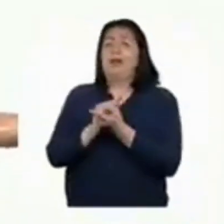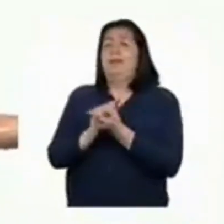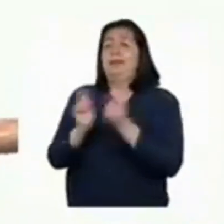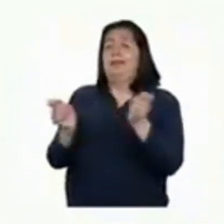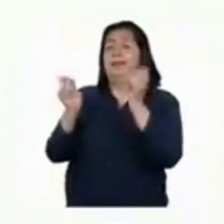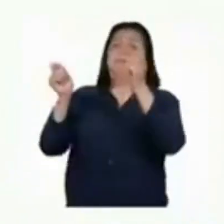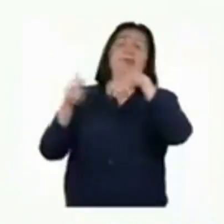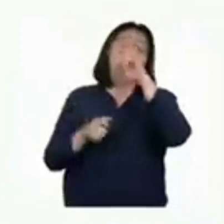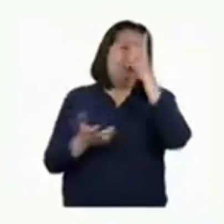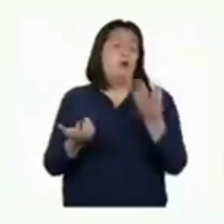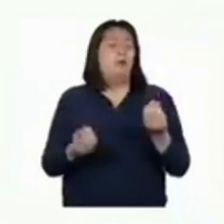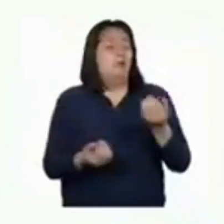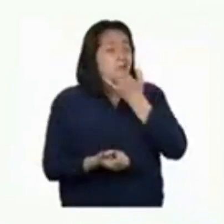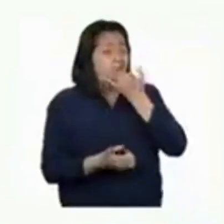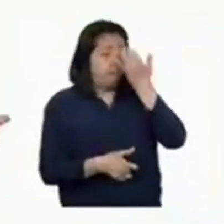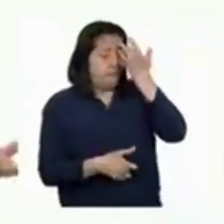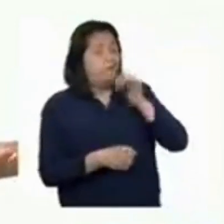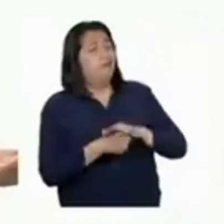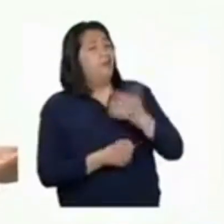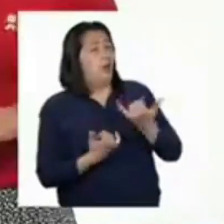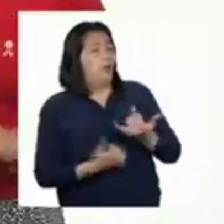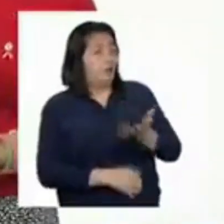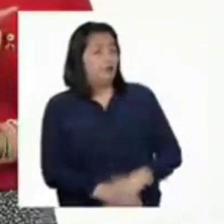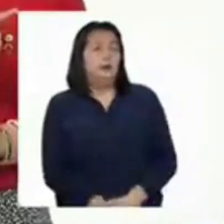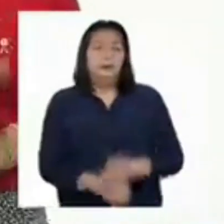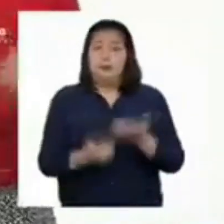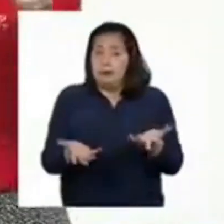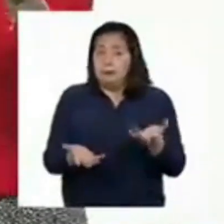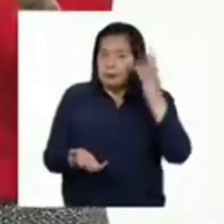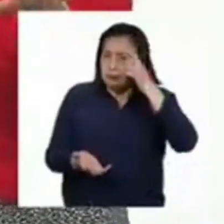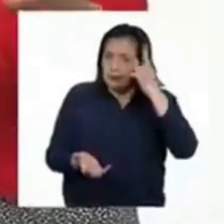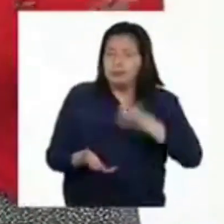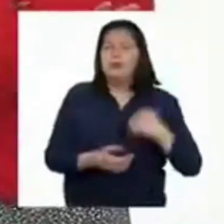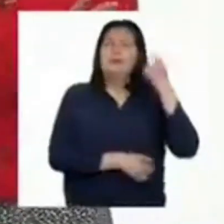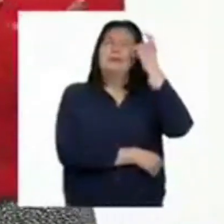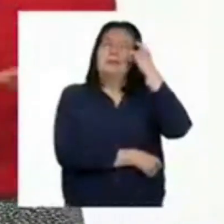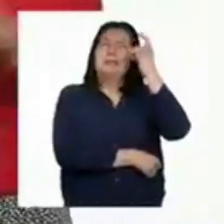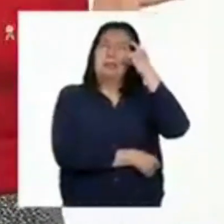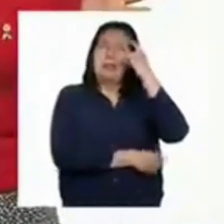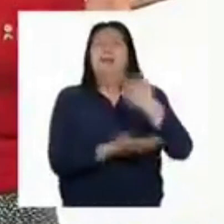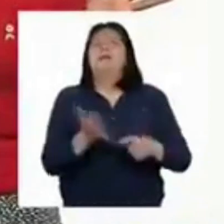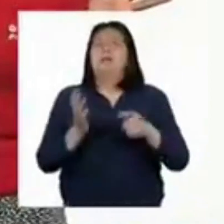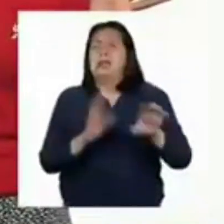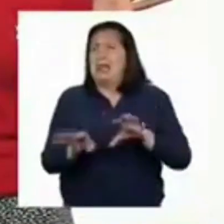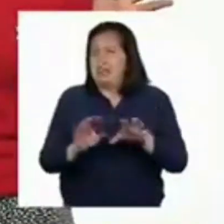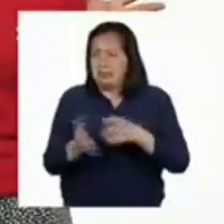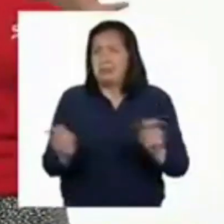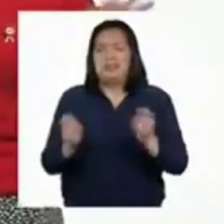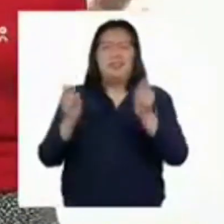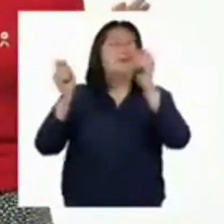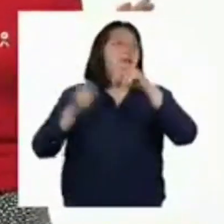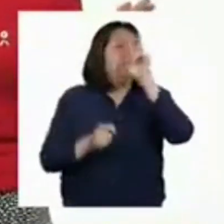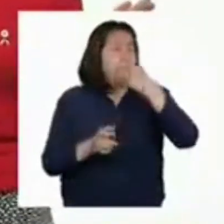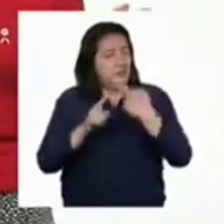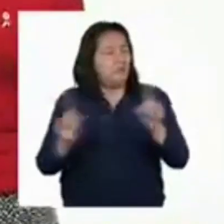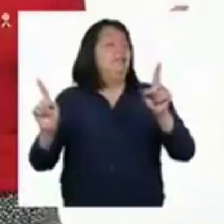celebración de fiestas patrias por la situación actual por la que estamos pasando. Pero por esta razón hemos pensado en actividades para celebrar estas fiestas patrias de una